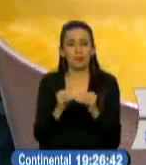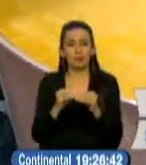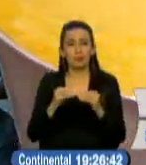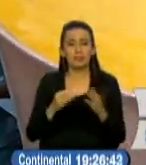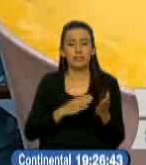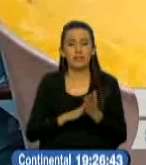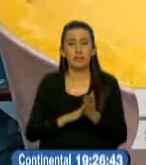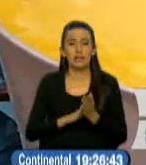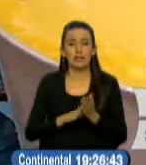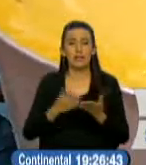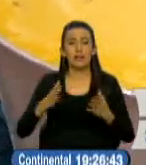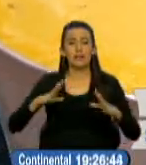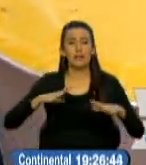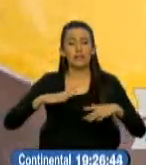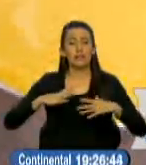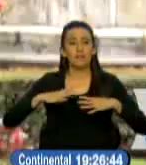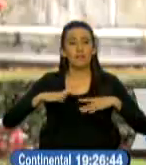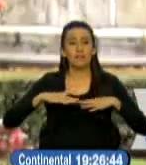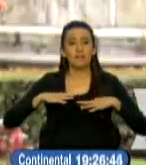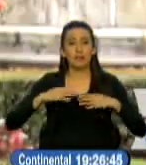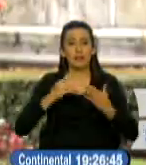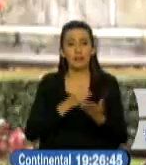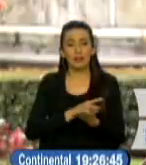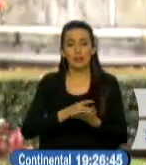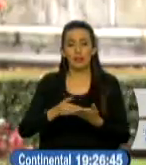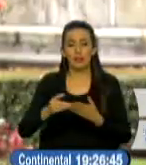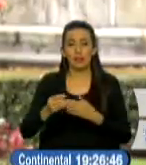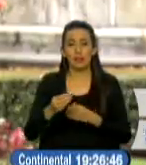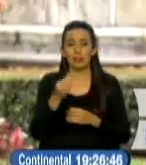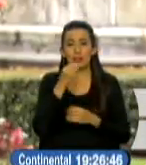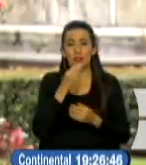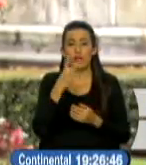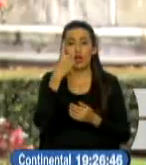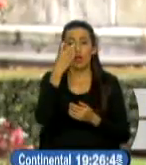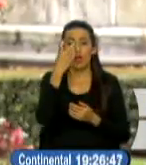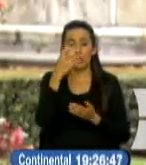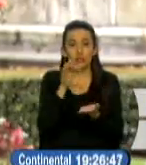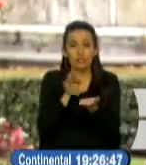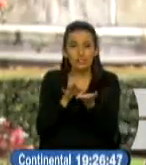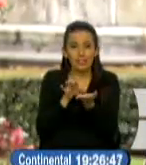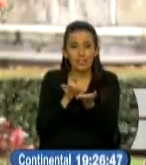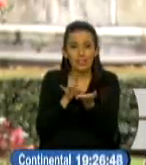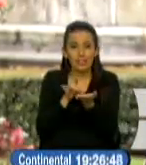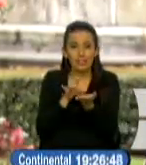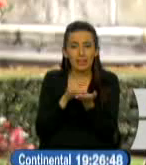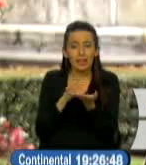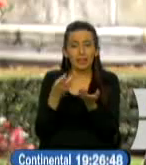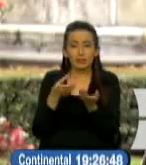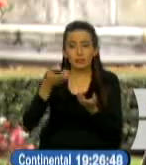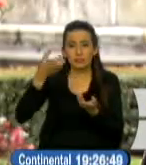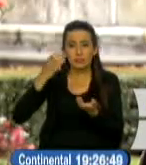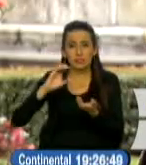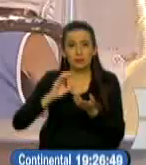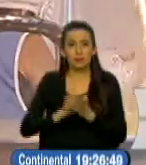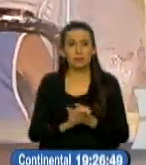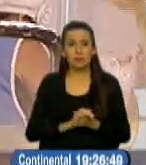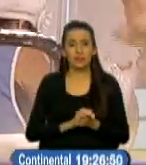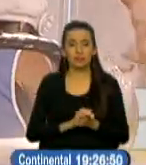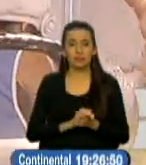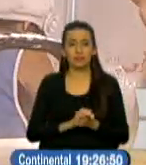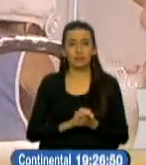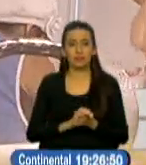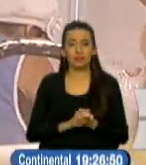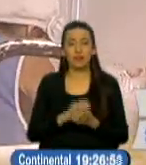para disfrutar del plato típico de la Semana Santa. Que sean que son los 12 granos, 12 apóstoles y el pescadito encima es Jesús. En